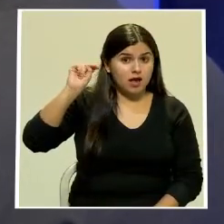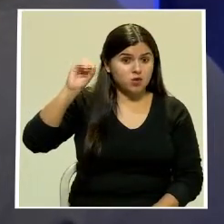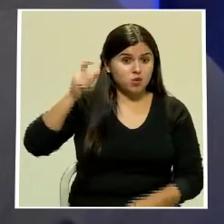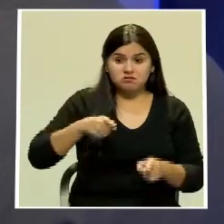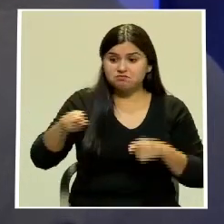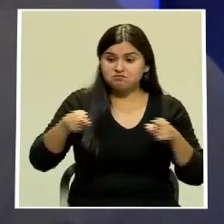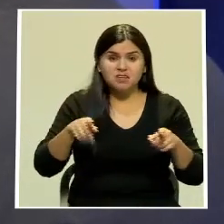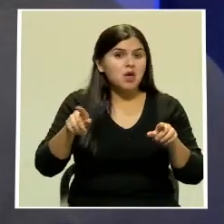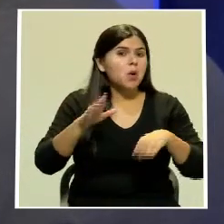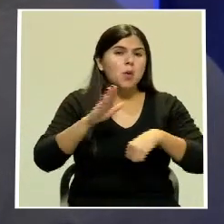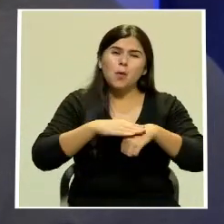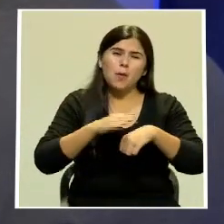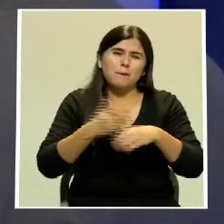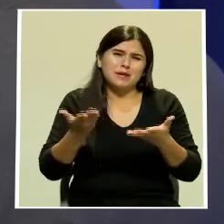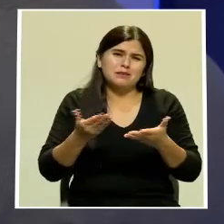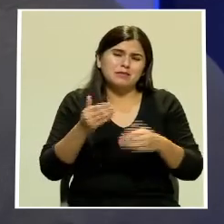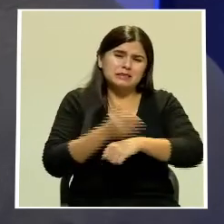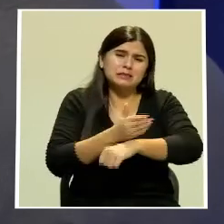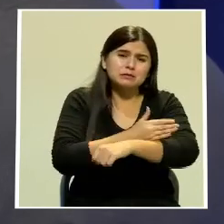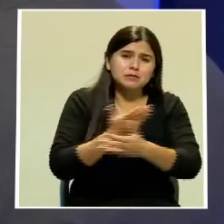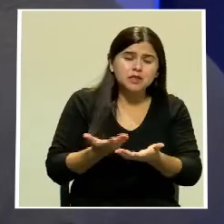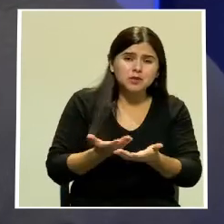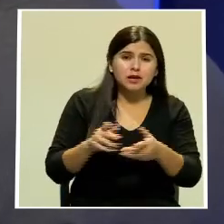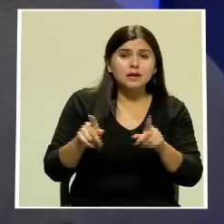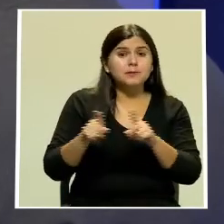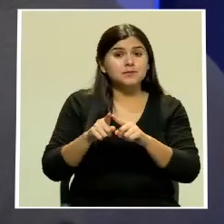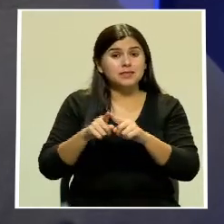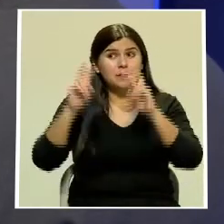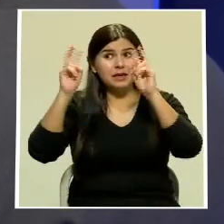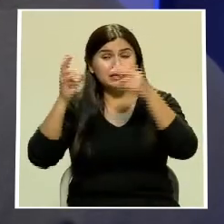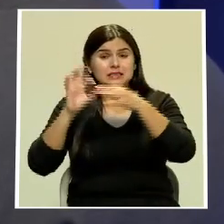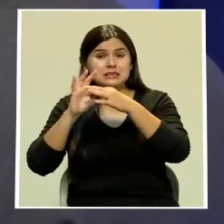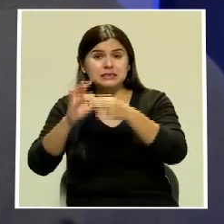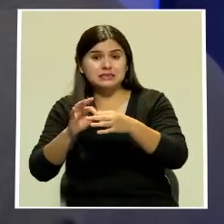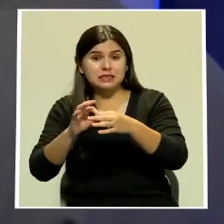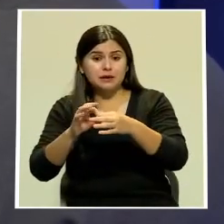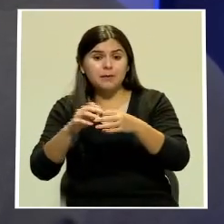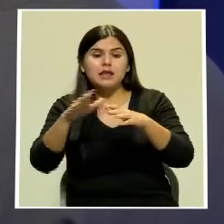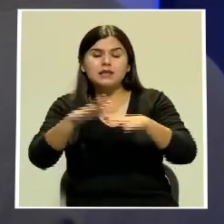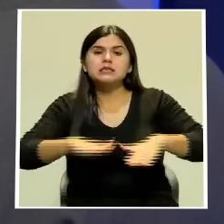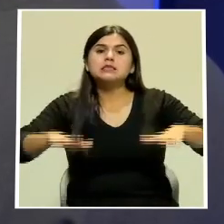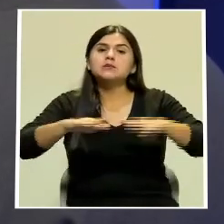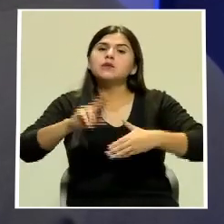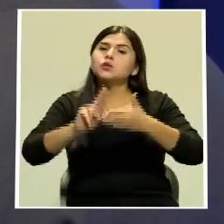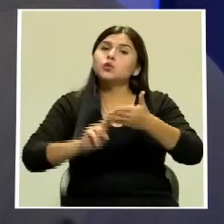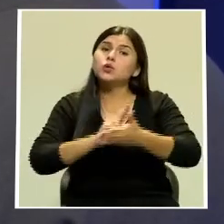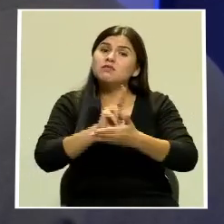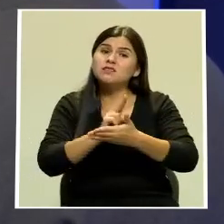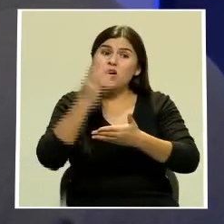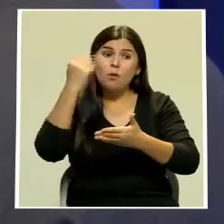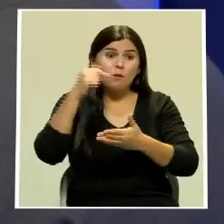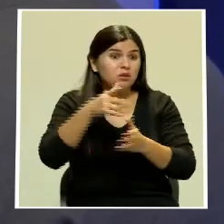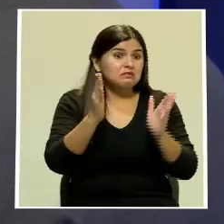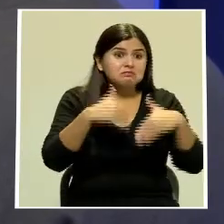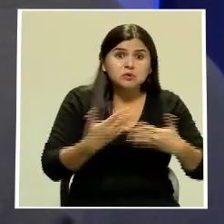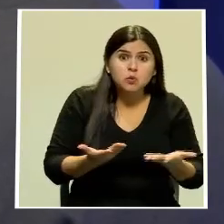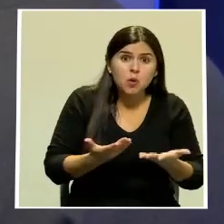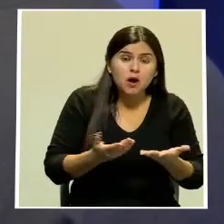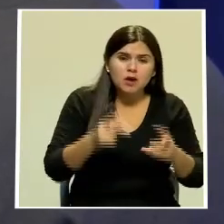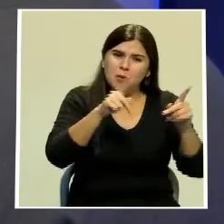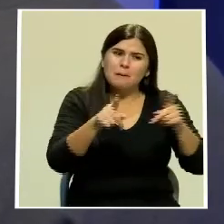del país y también el tema de ampliación de los espacios universitarios. Un joven tiene que salir de la zona sur para poder